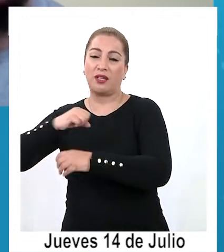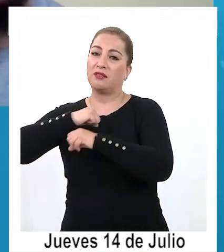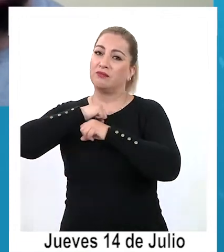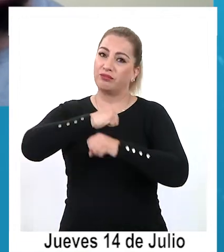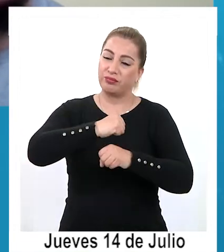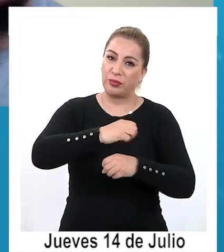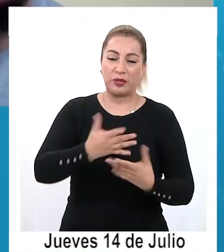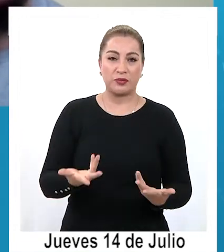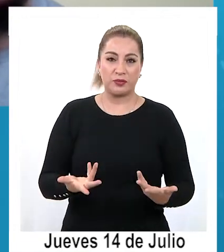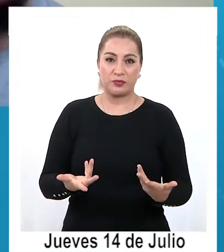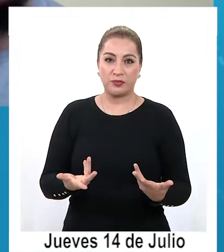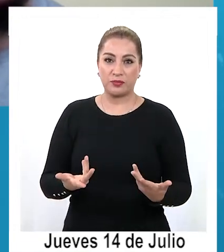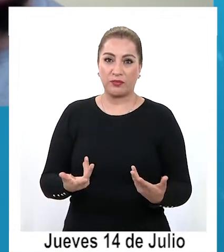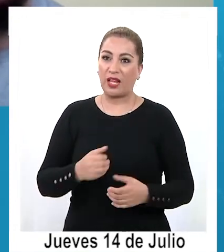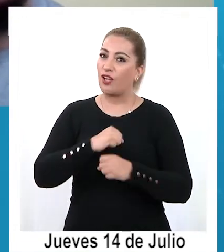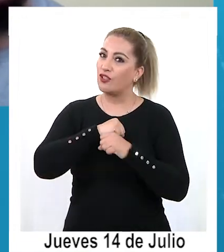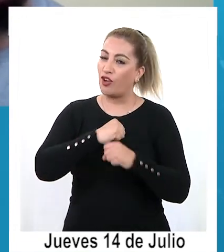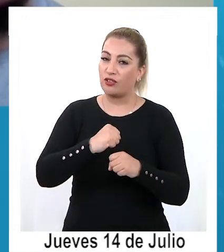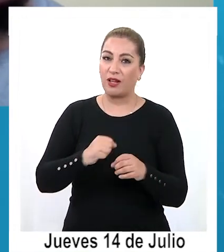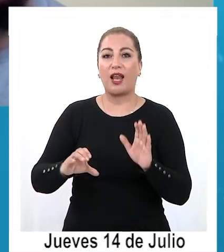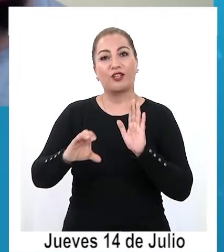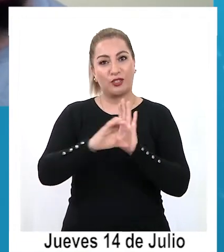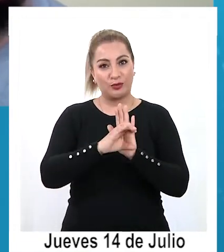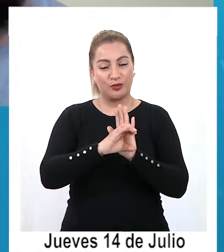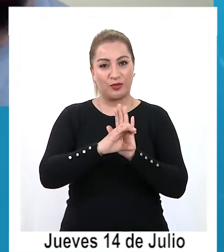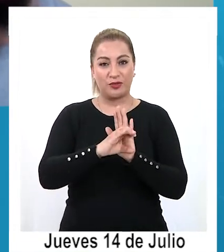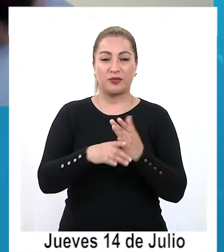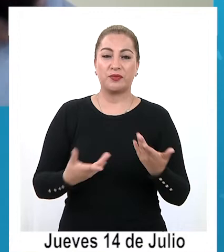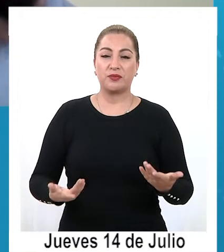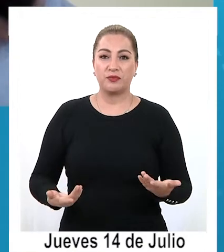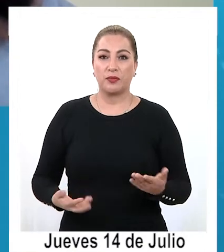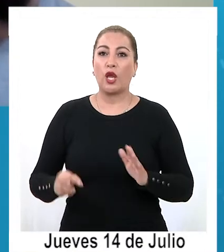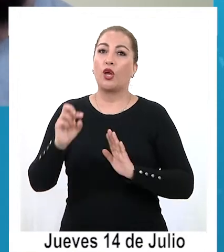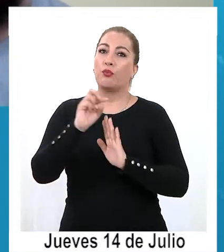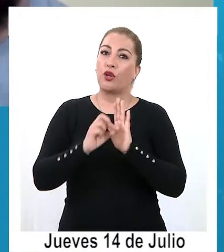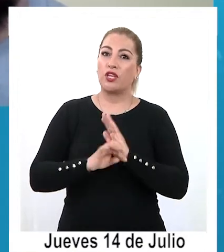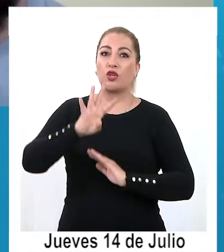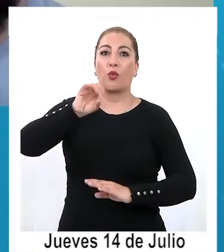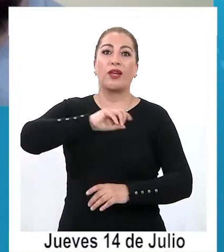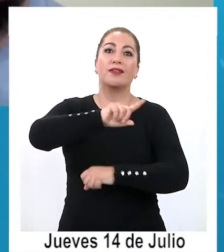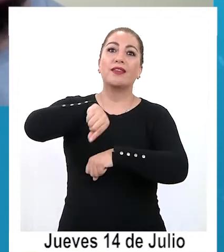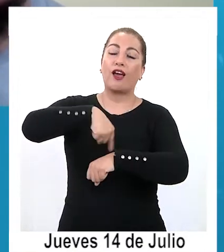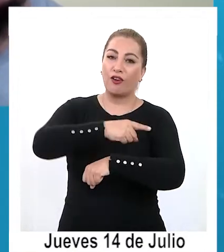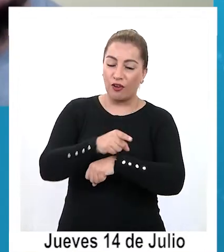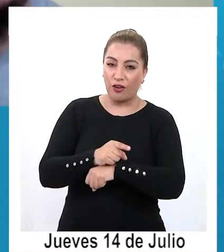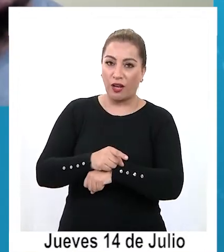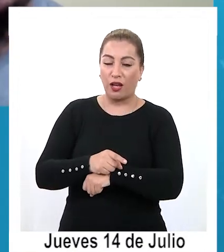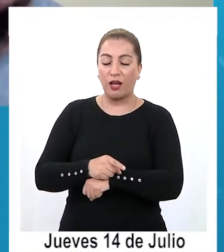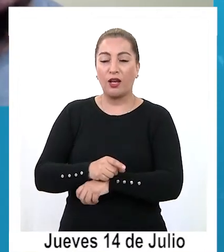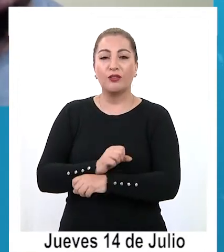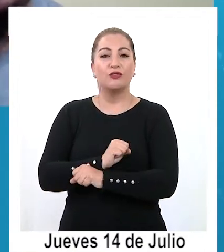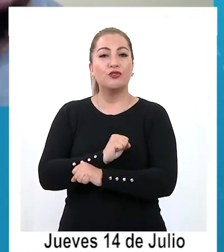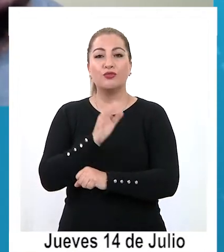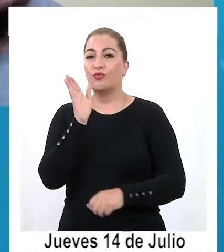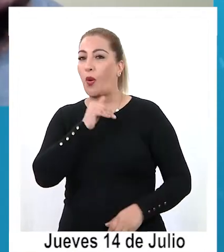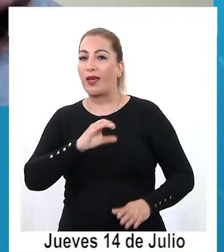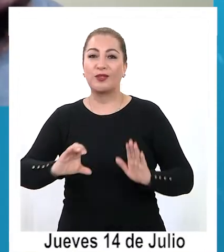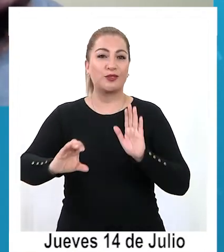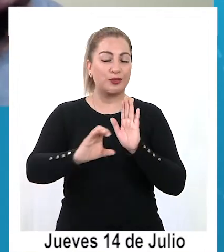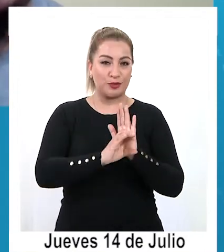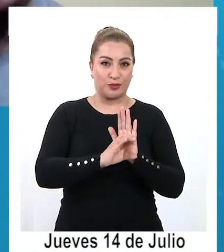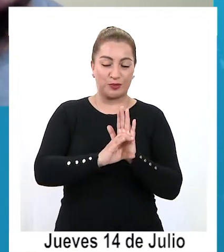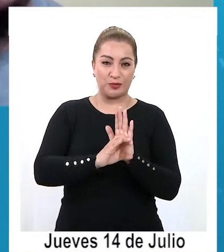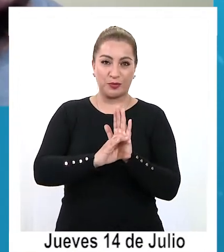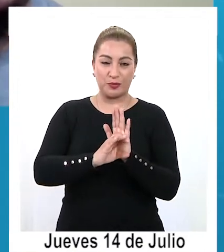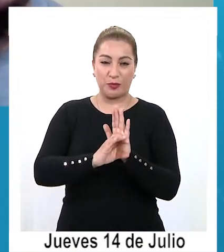Tribunal Constitucional porque iba en contra de la Constitución vigente. El proyecto de las 40 horas también sería inconstitucional de acuerdo a este sector